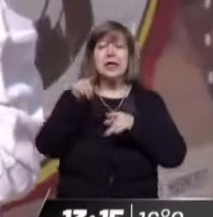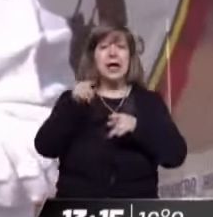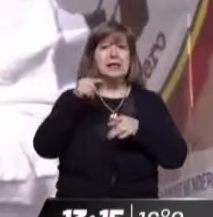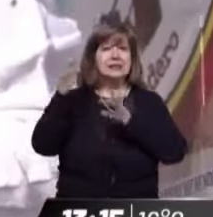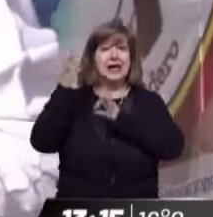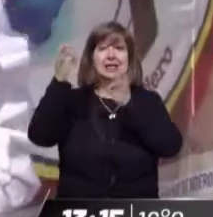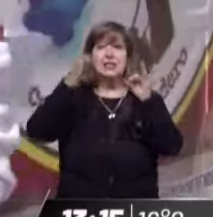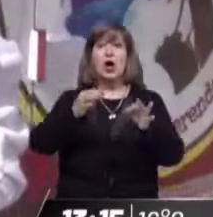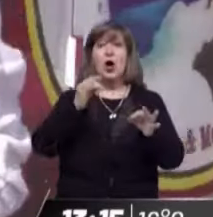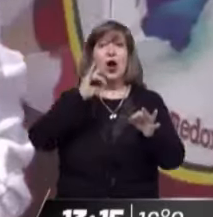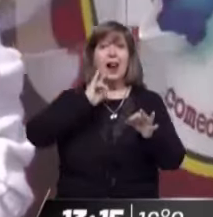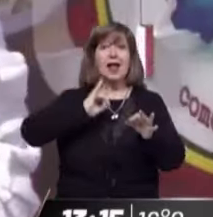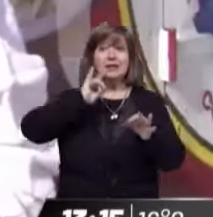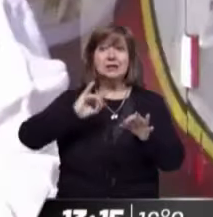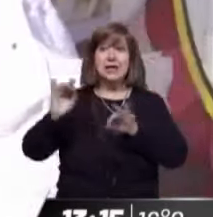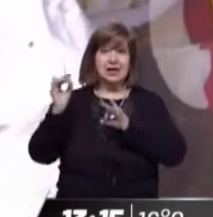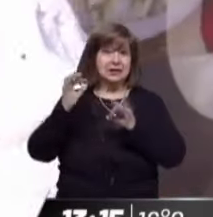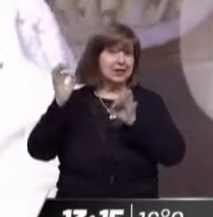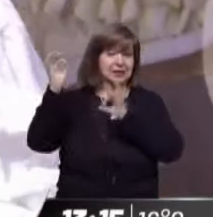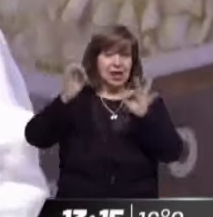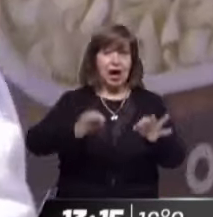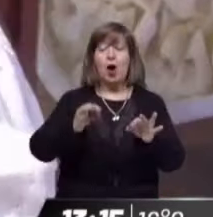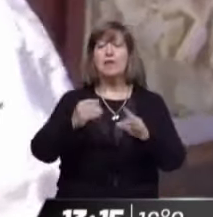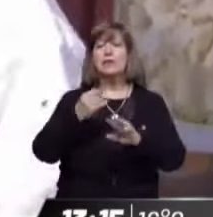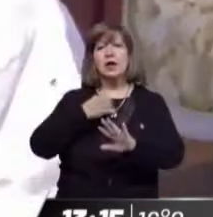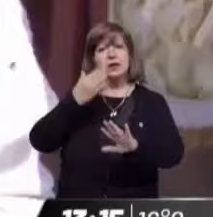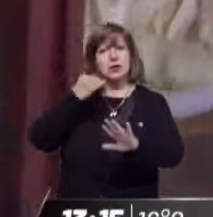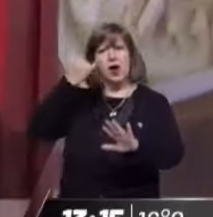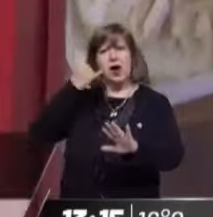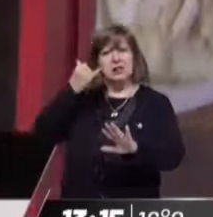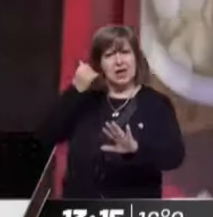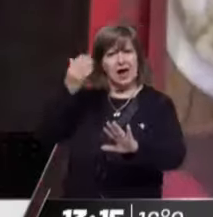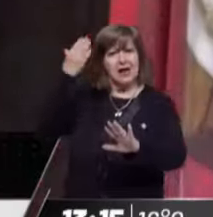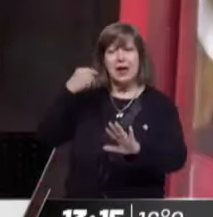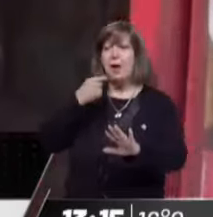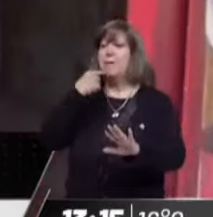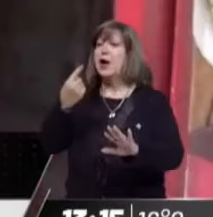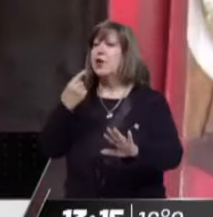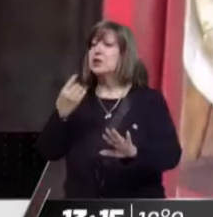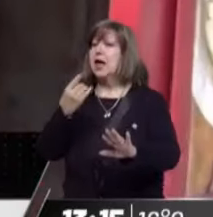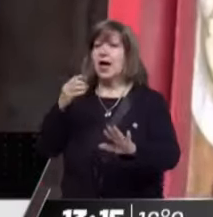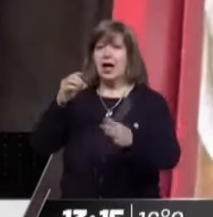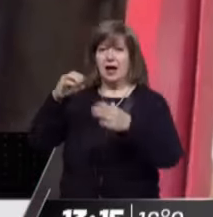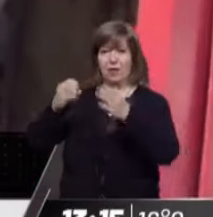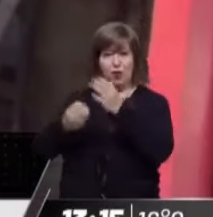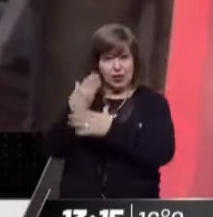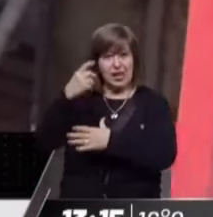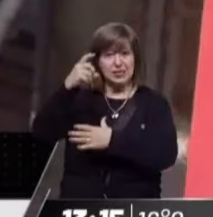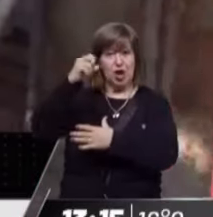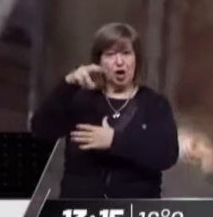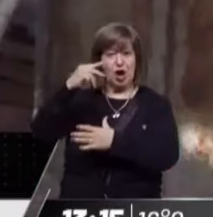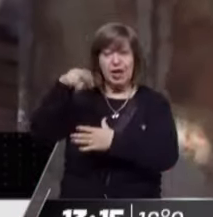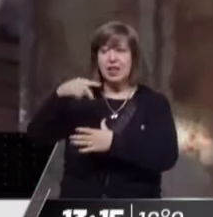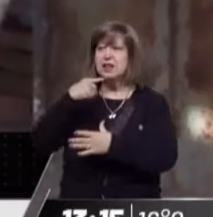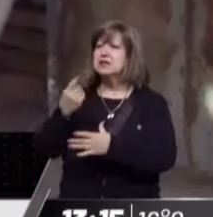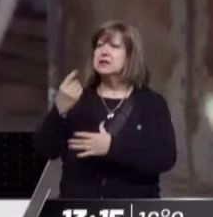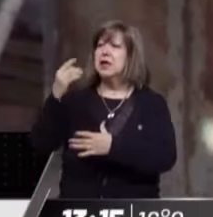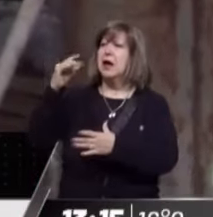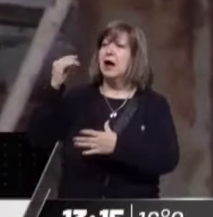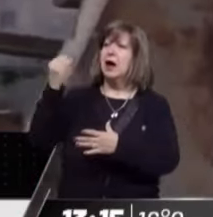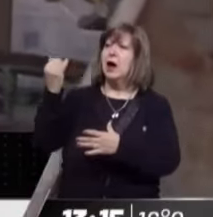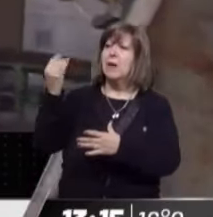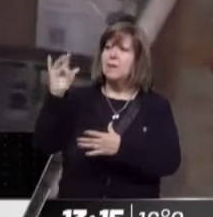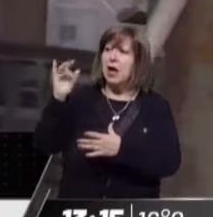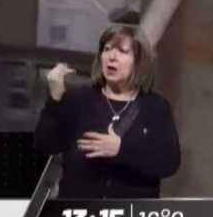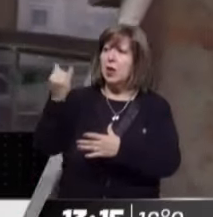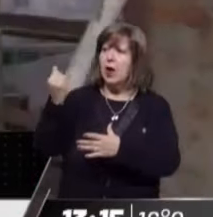la leche de nación ayer estábamos en conín y nos decían entre miércoles y viernes llegan 90,000 kg de leche al